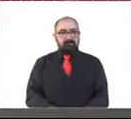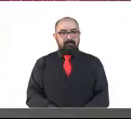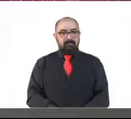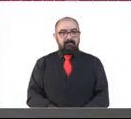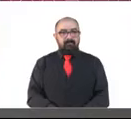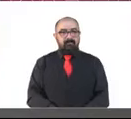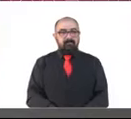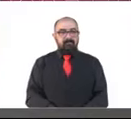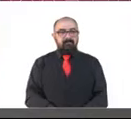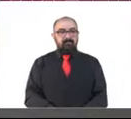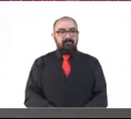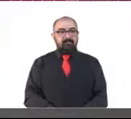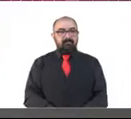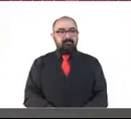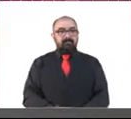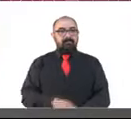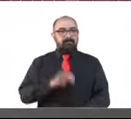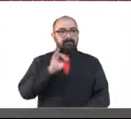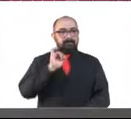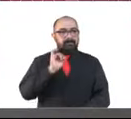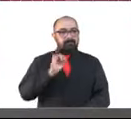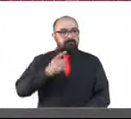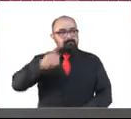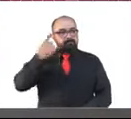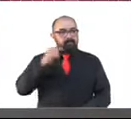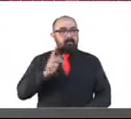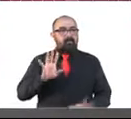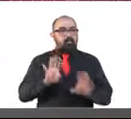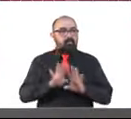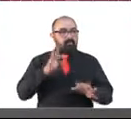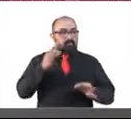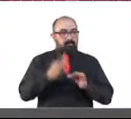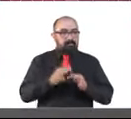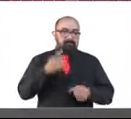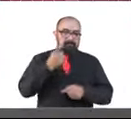Sí, pues para concluir, agradeciendo la invitación de nuevo,